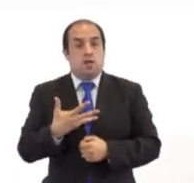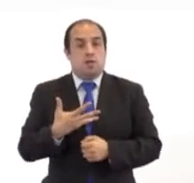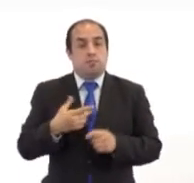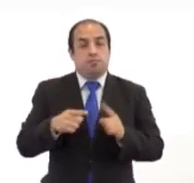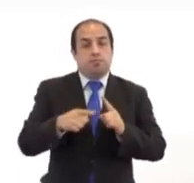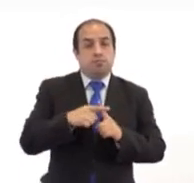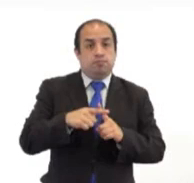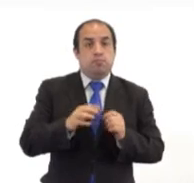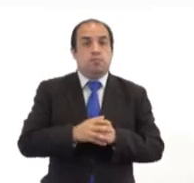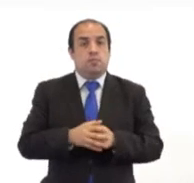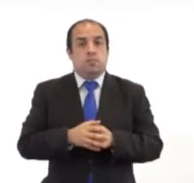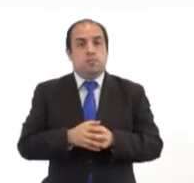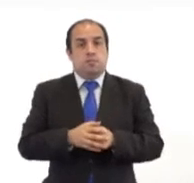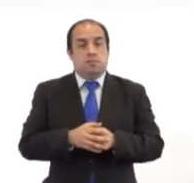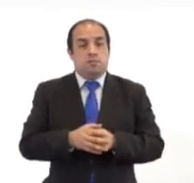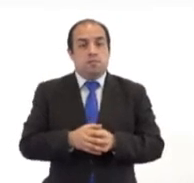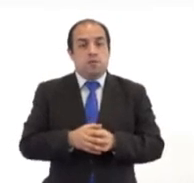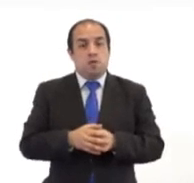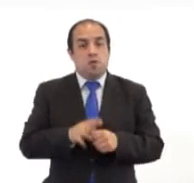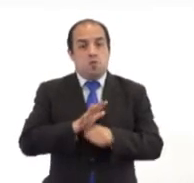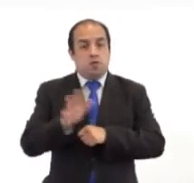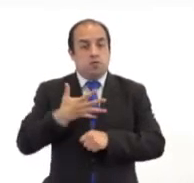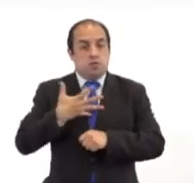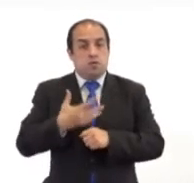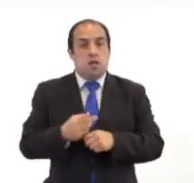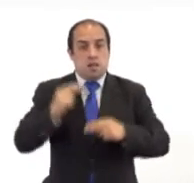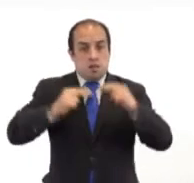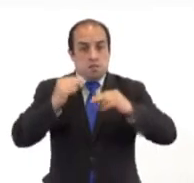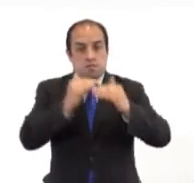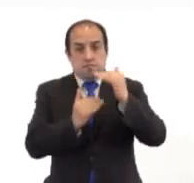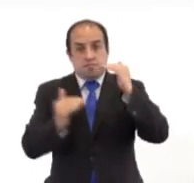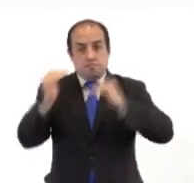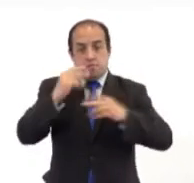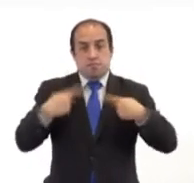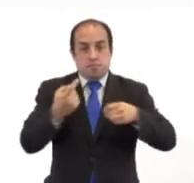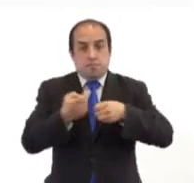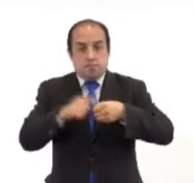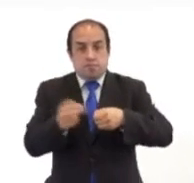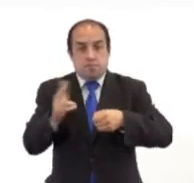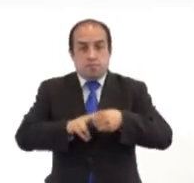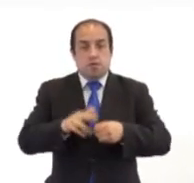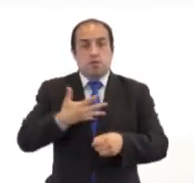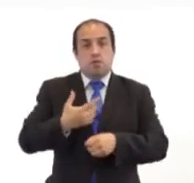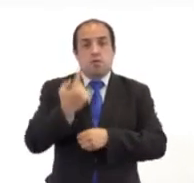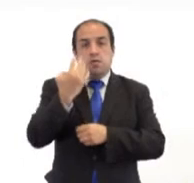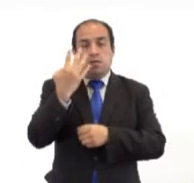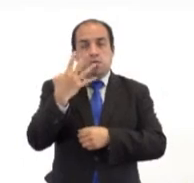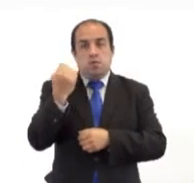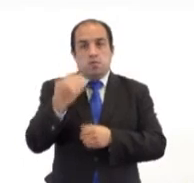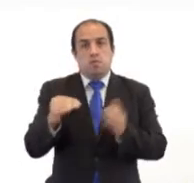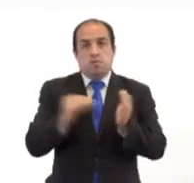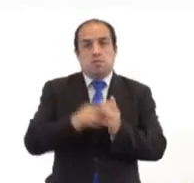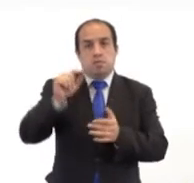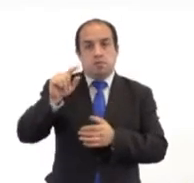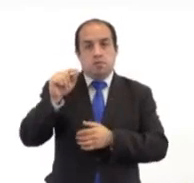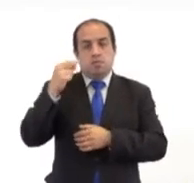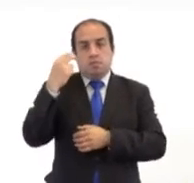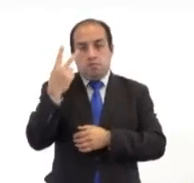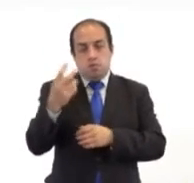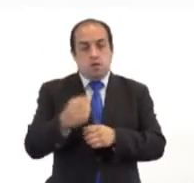día previo, lo que nos llevó al nivel más alto hospitalizados que se llegó a observar en la ciudad, que fue de 10,072.